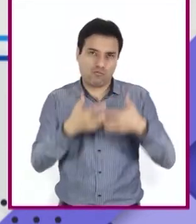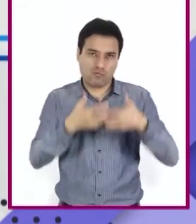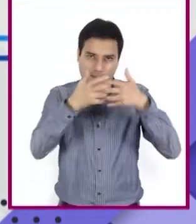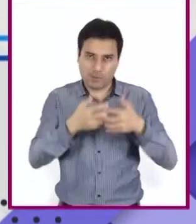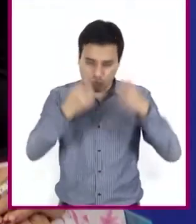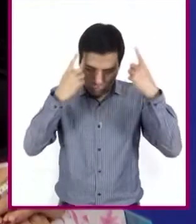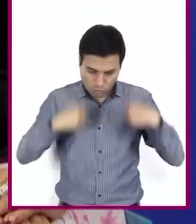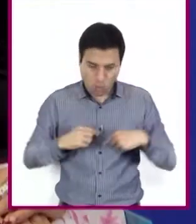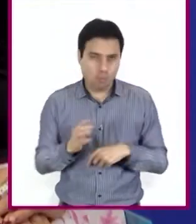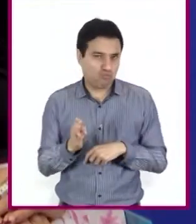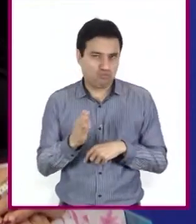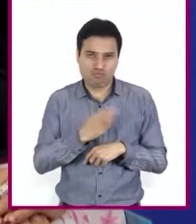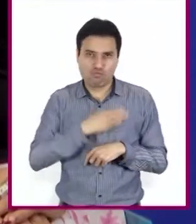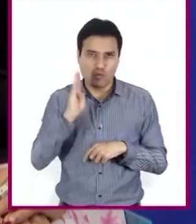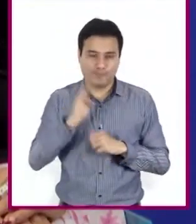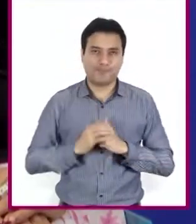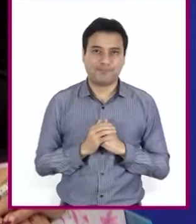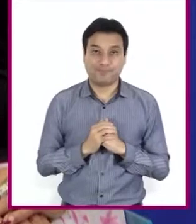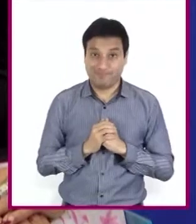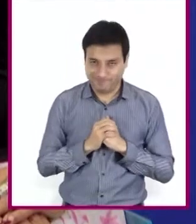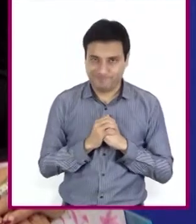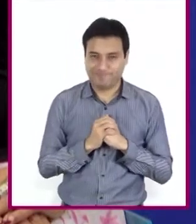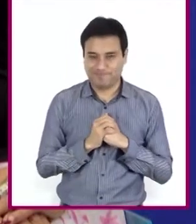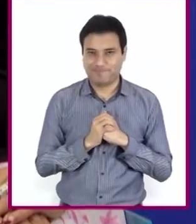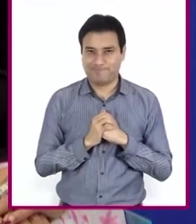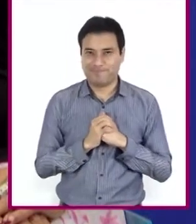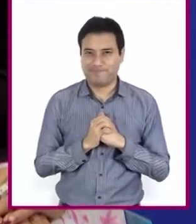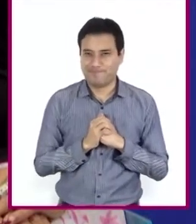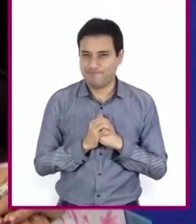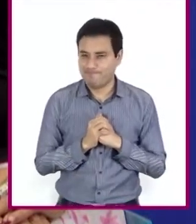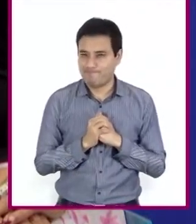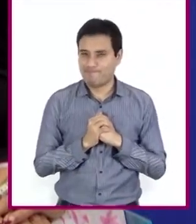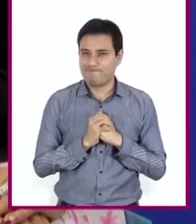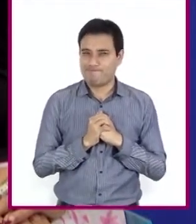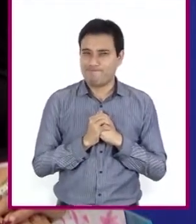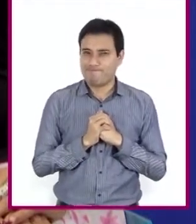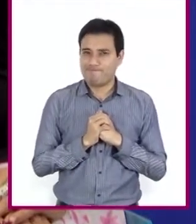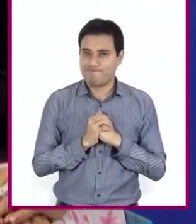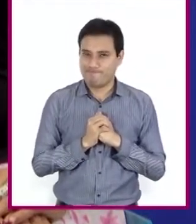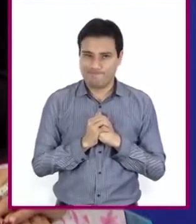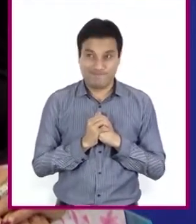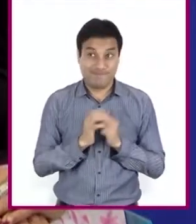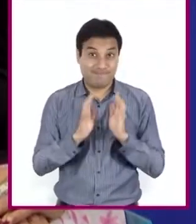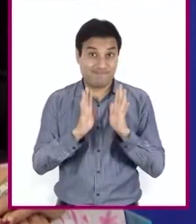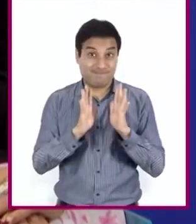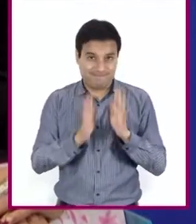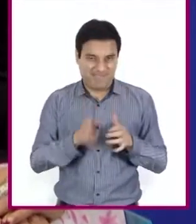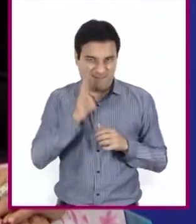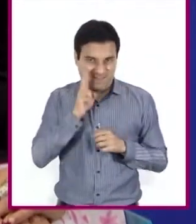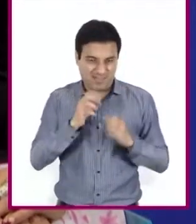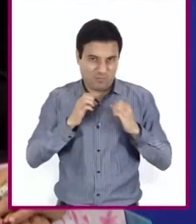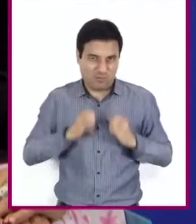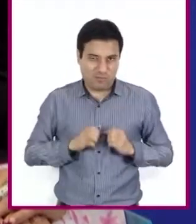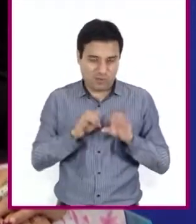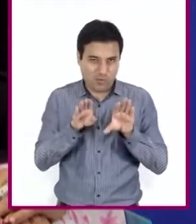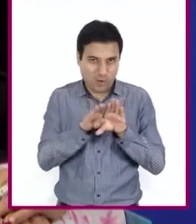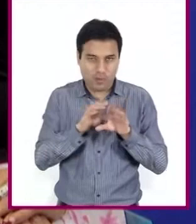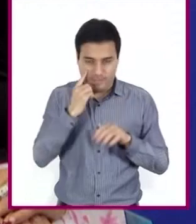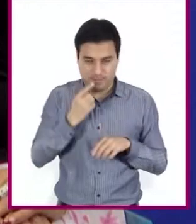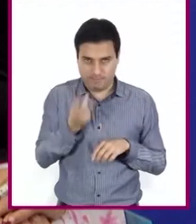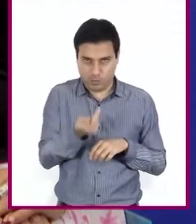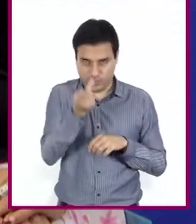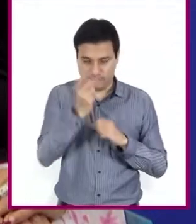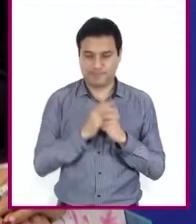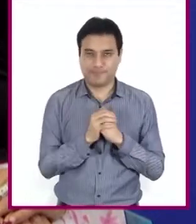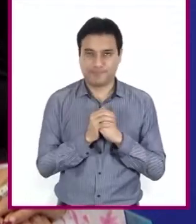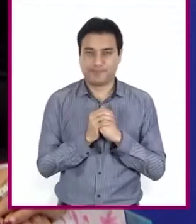cuerpo. Ahora que hicimos una identificación de lo que nos conforma, les planteamos las siguientes preguntas que vamos